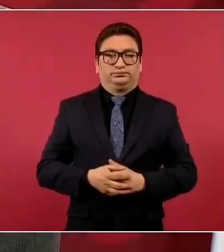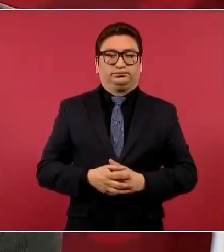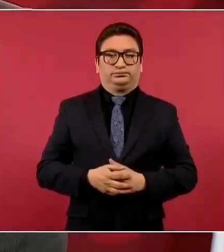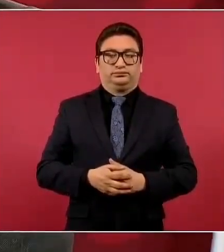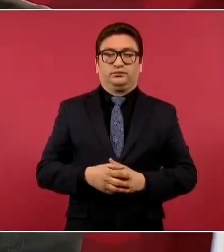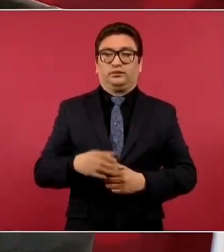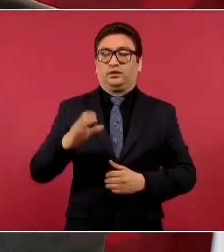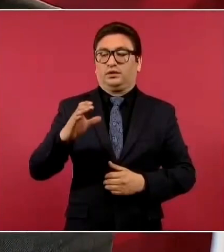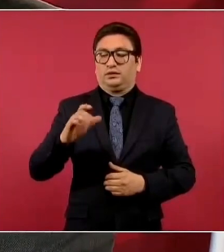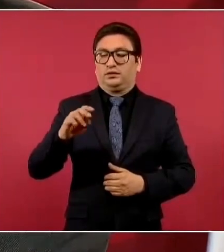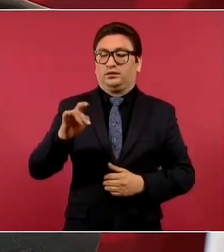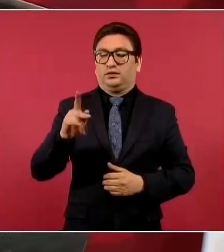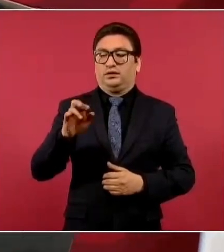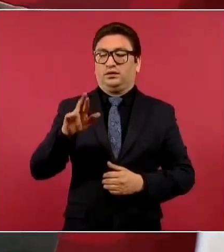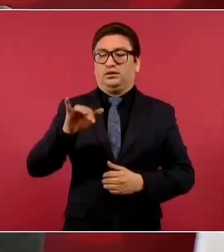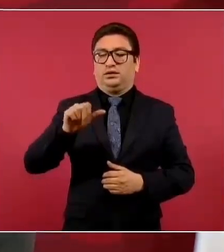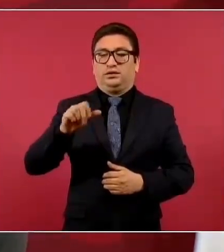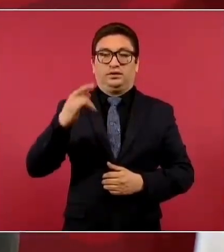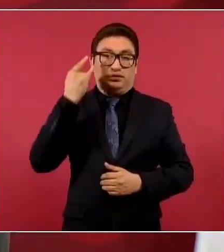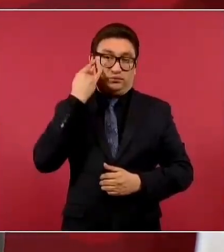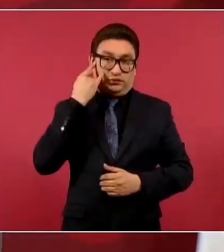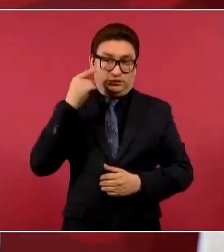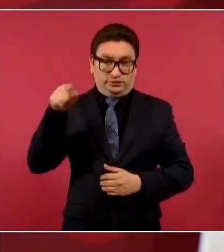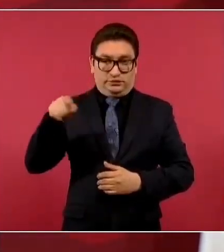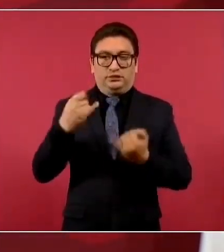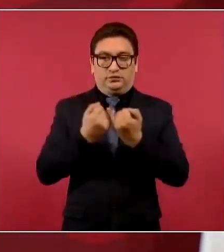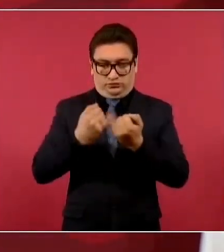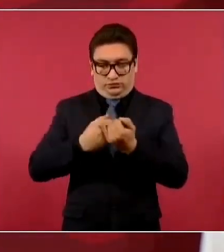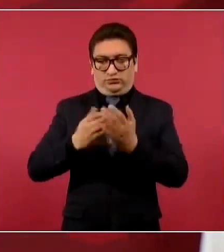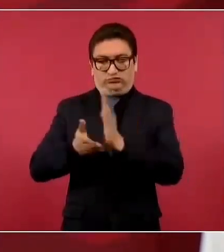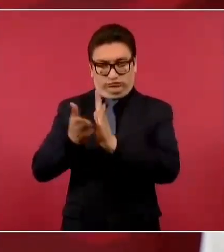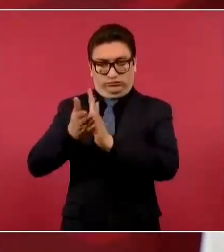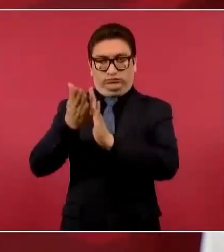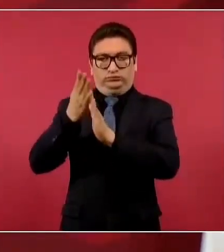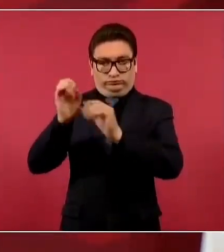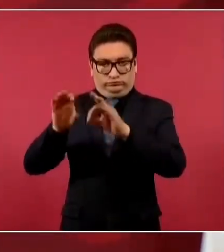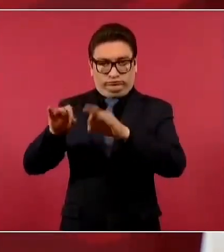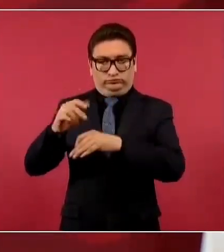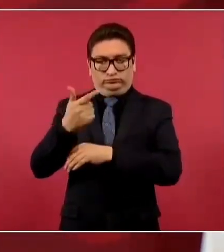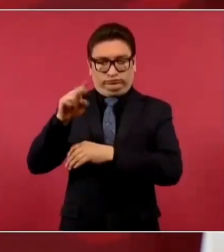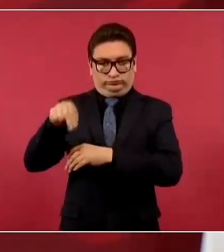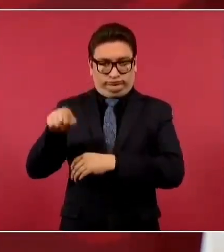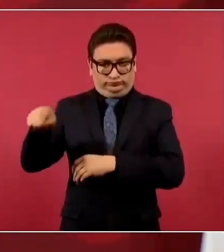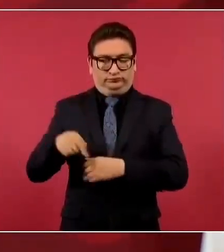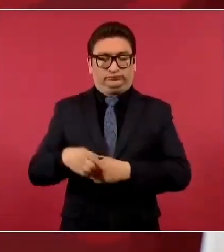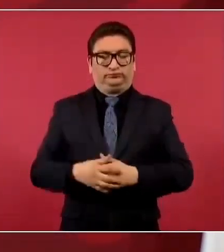Candelaria, Campeche, vamos a construir otro.